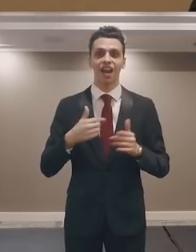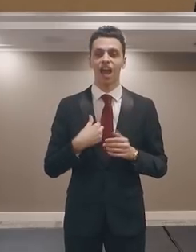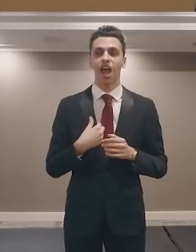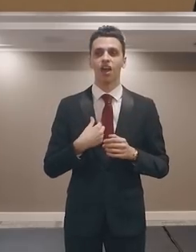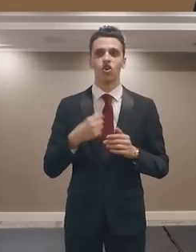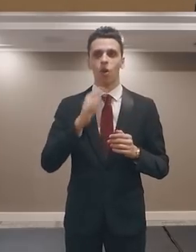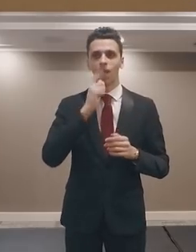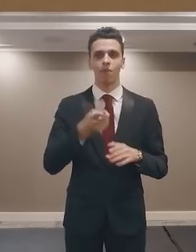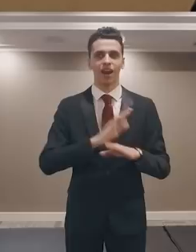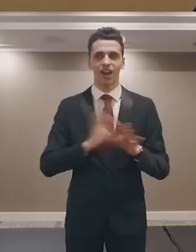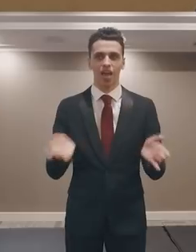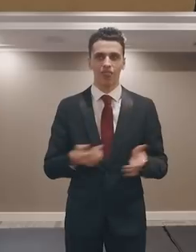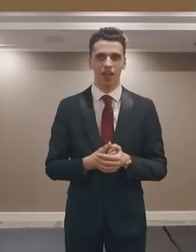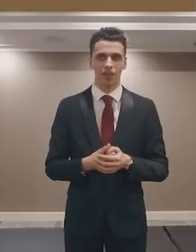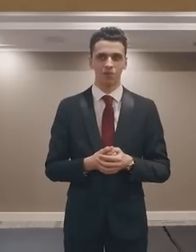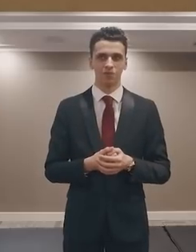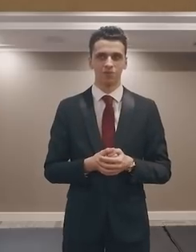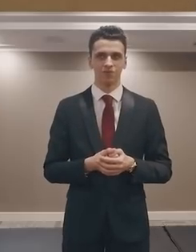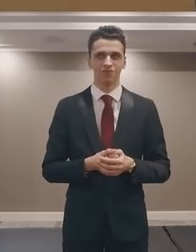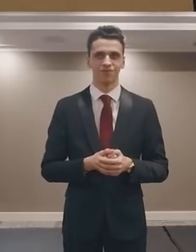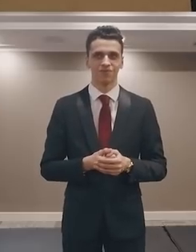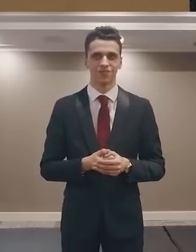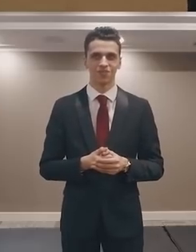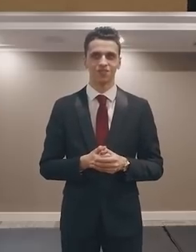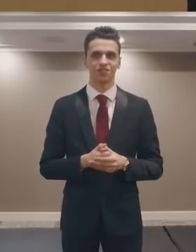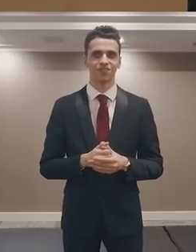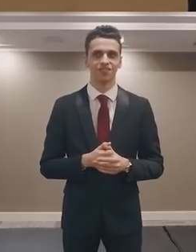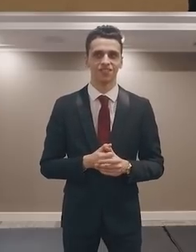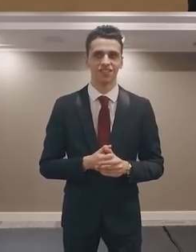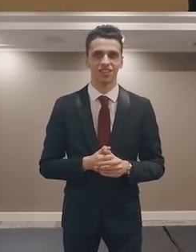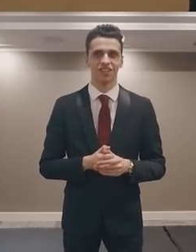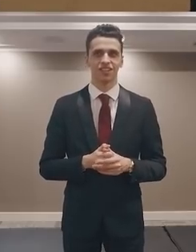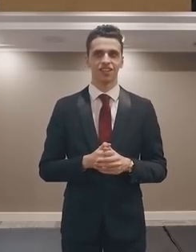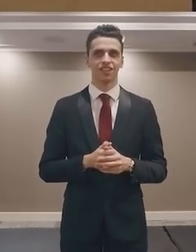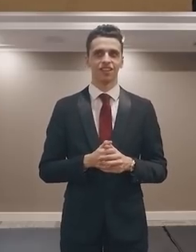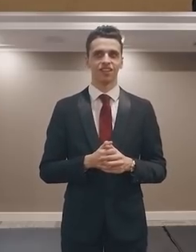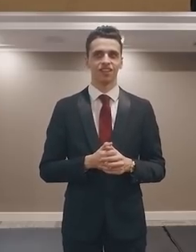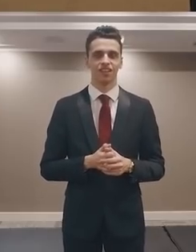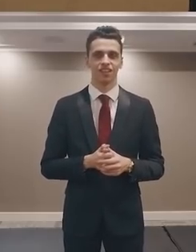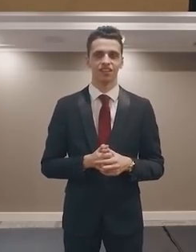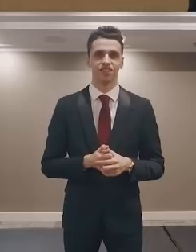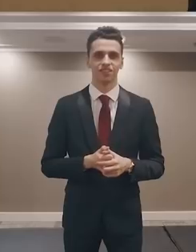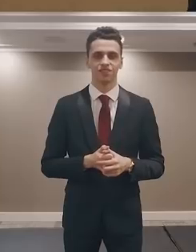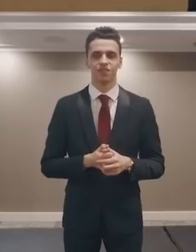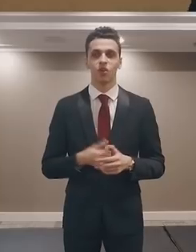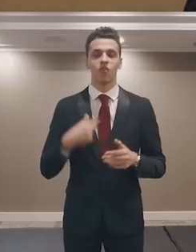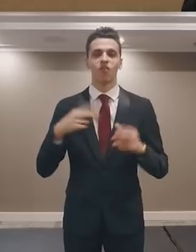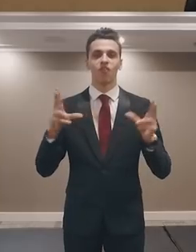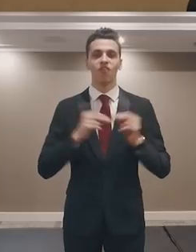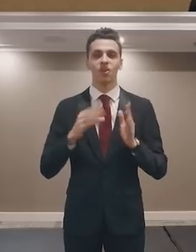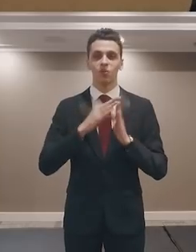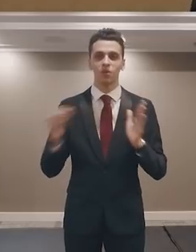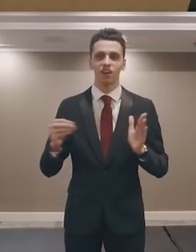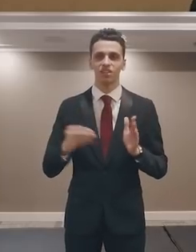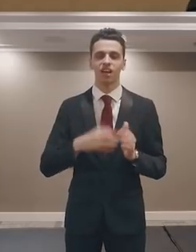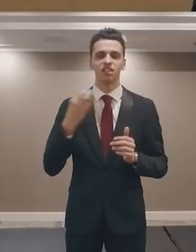siento turismo ahí estamos que aprendemos un poco de todo mucho de nada cuando acabe mi carrera me ofrecían prácticas 400